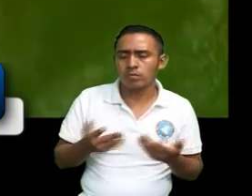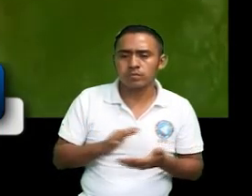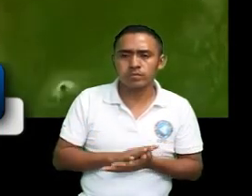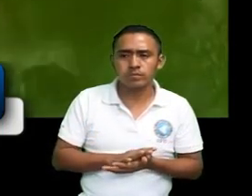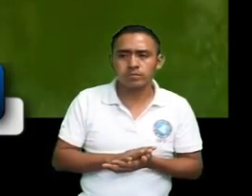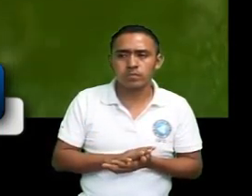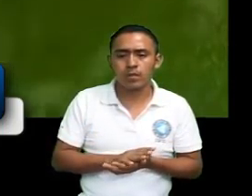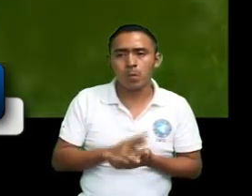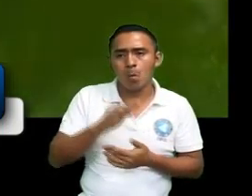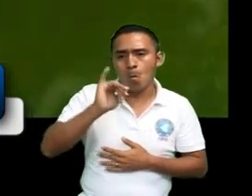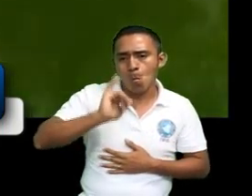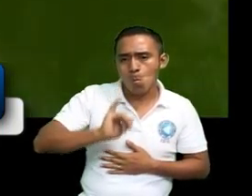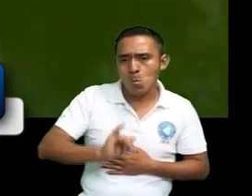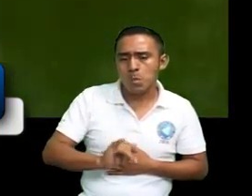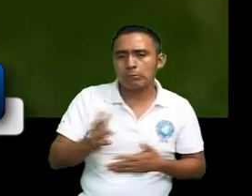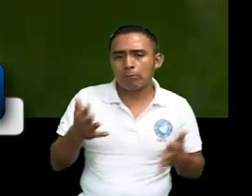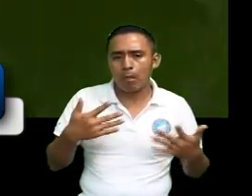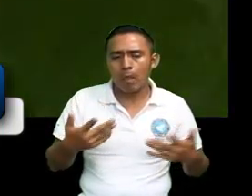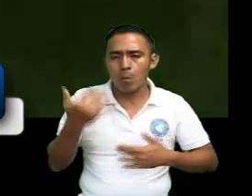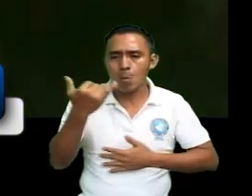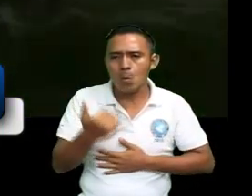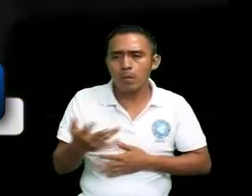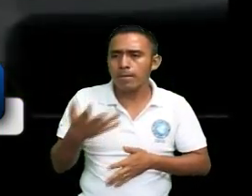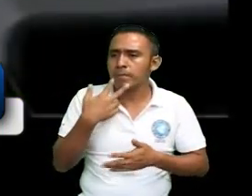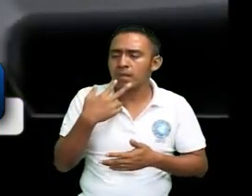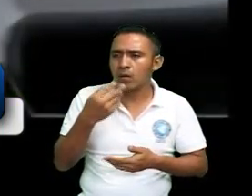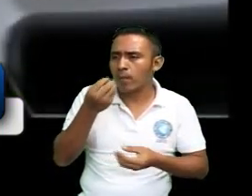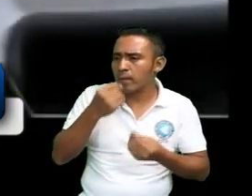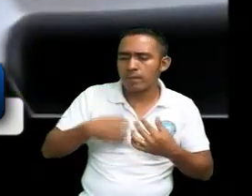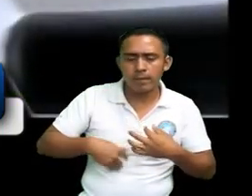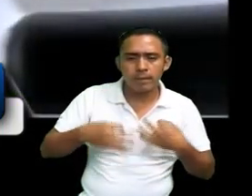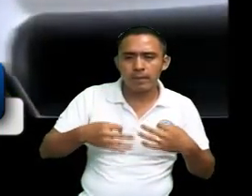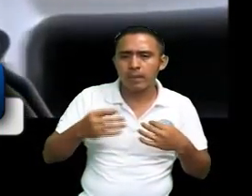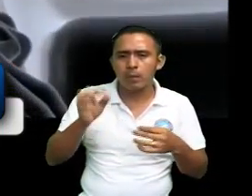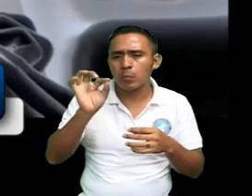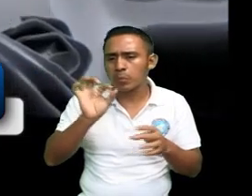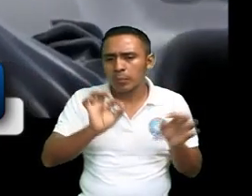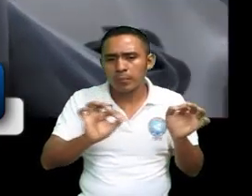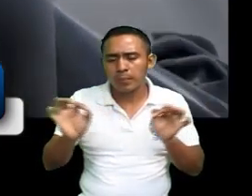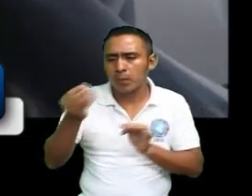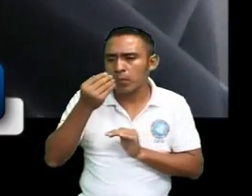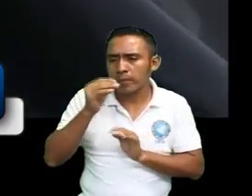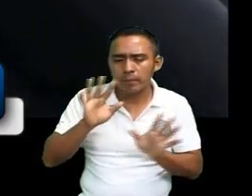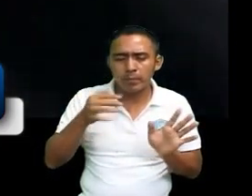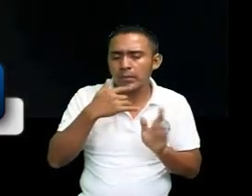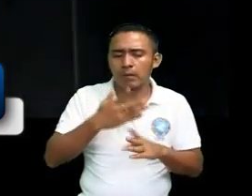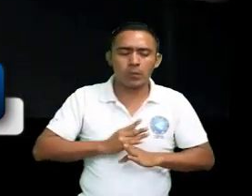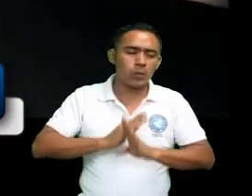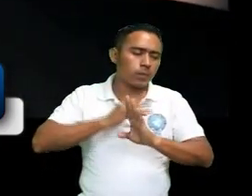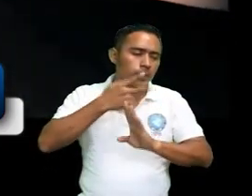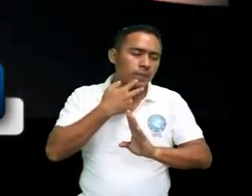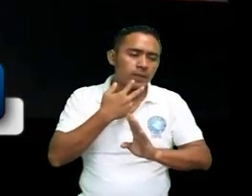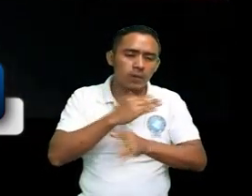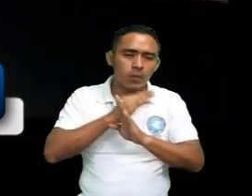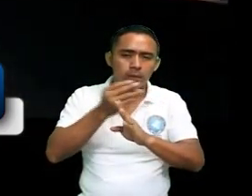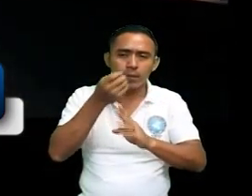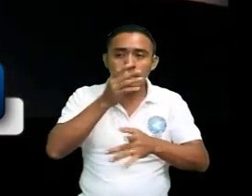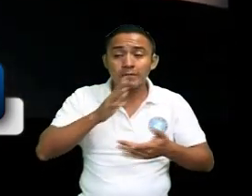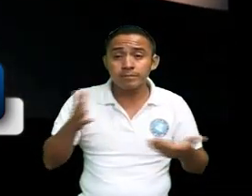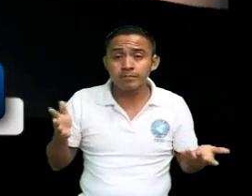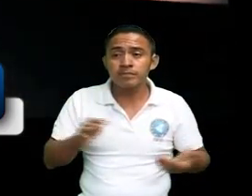de desnutrición, donde ya casi la intolerancia a los alimentos es muy poca. Y como le digo, pues la verdad es que a